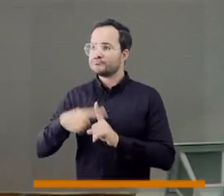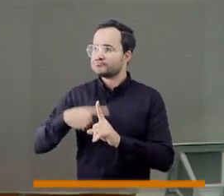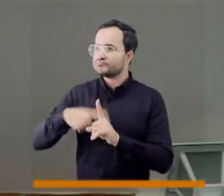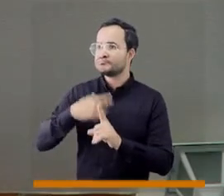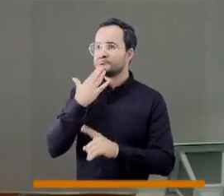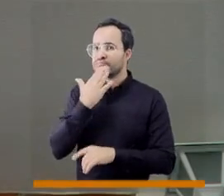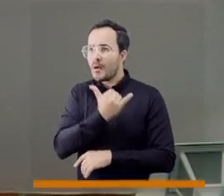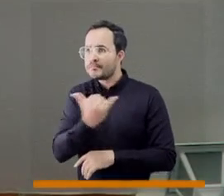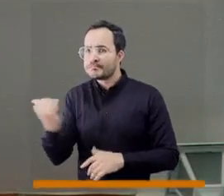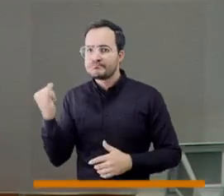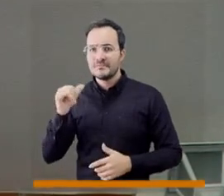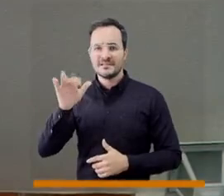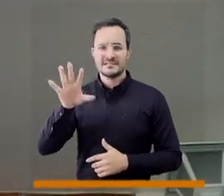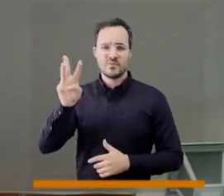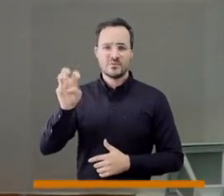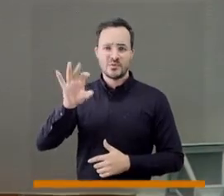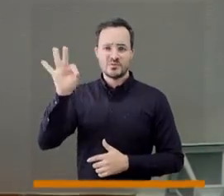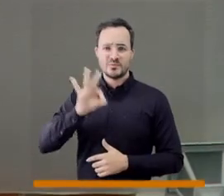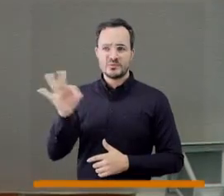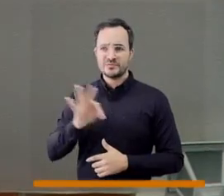un 58%,